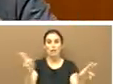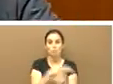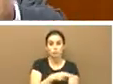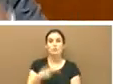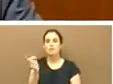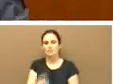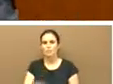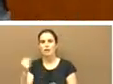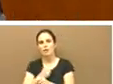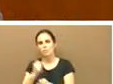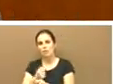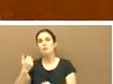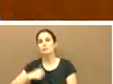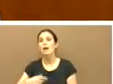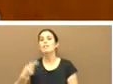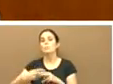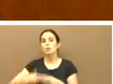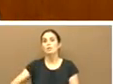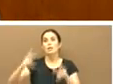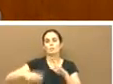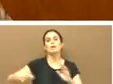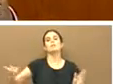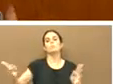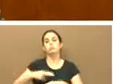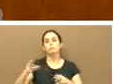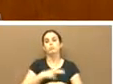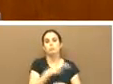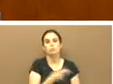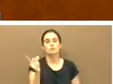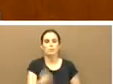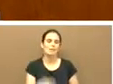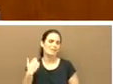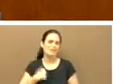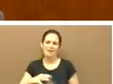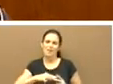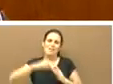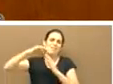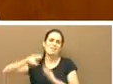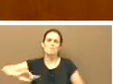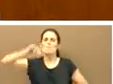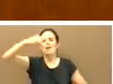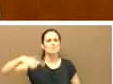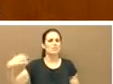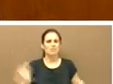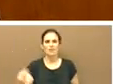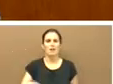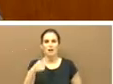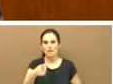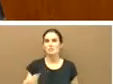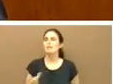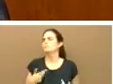las políticas de liberalización están provocando. Y como colofón a este furor